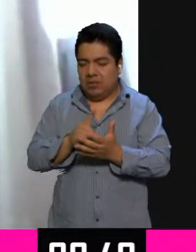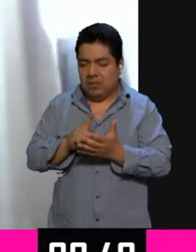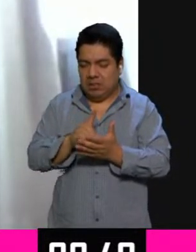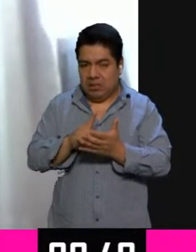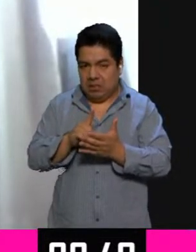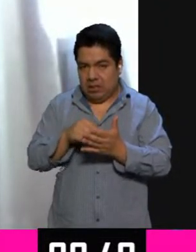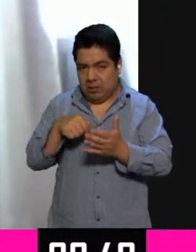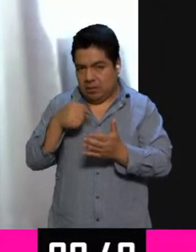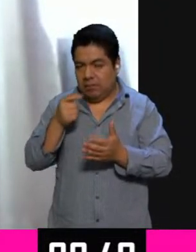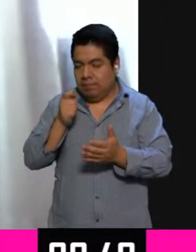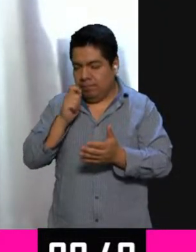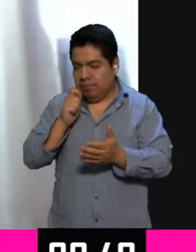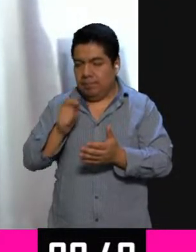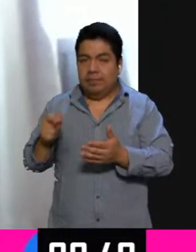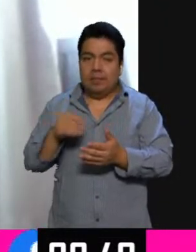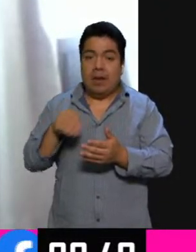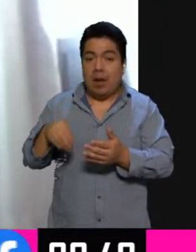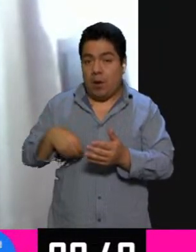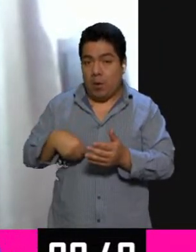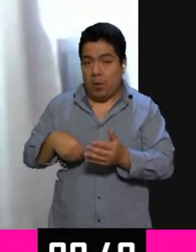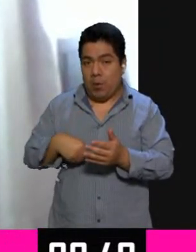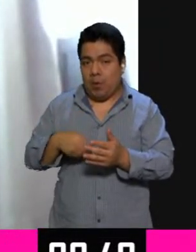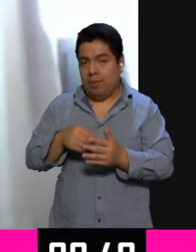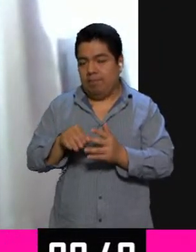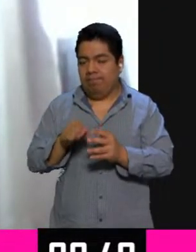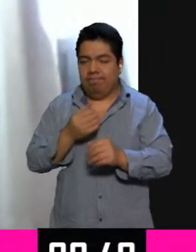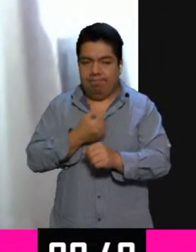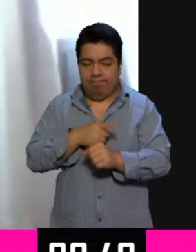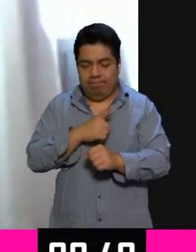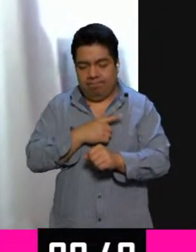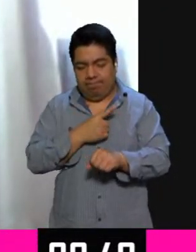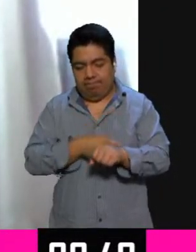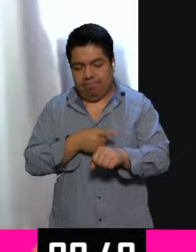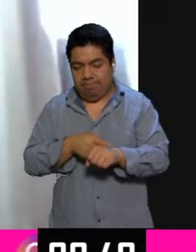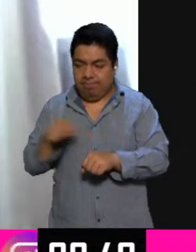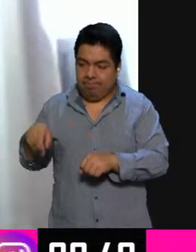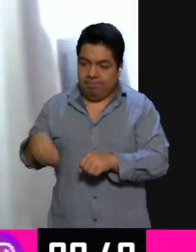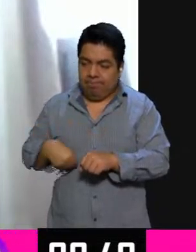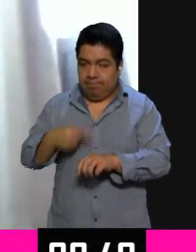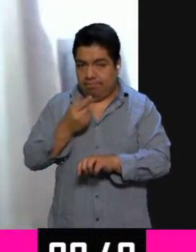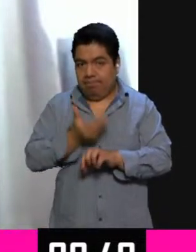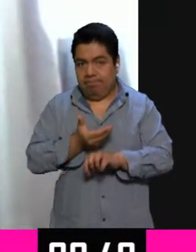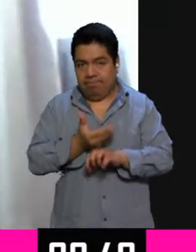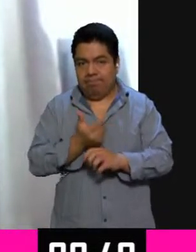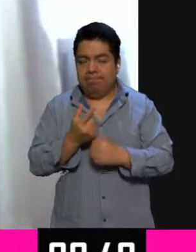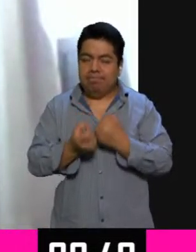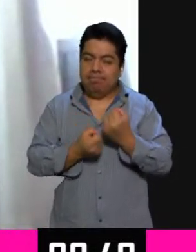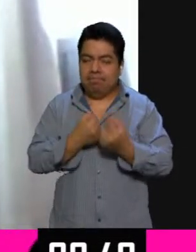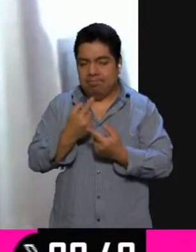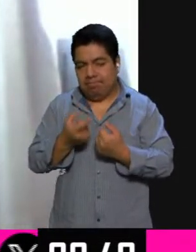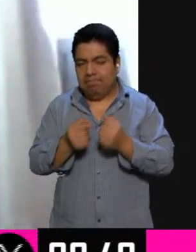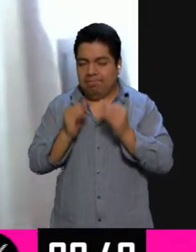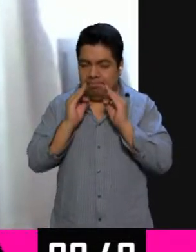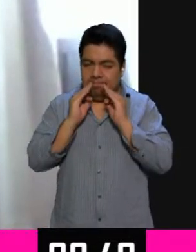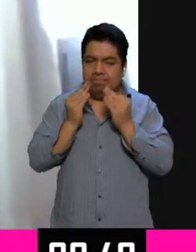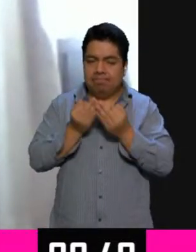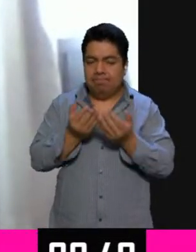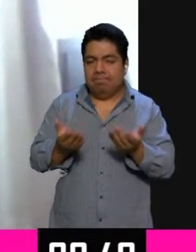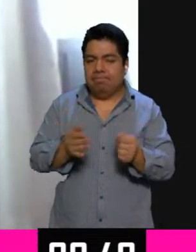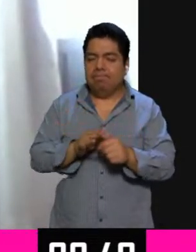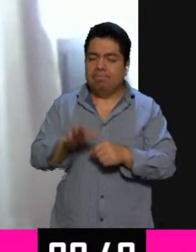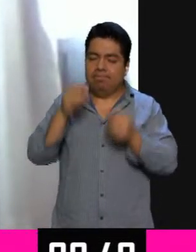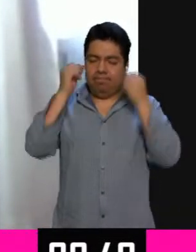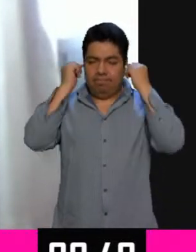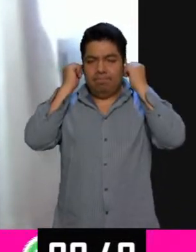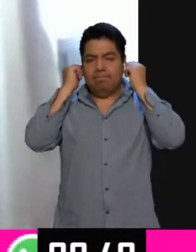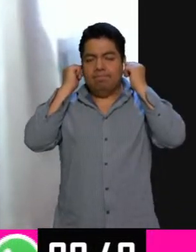México, culpables de esa crisis de la salud en Estados Unidos, y de alguna manera, pues